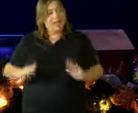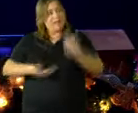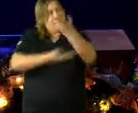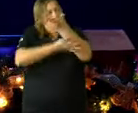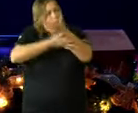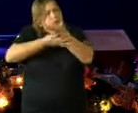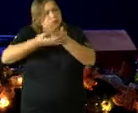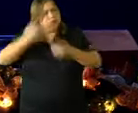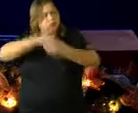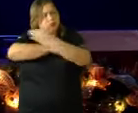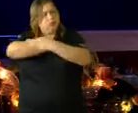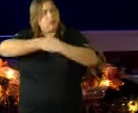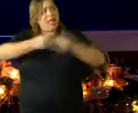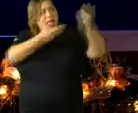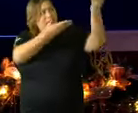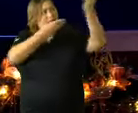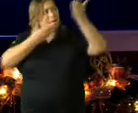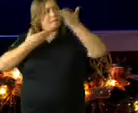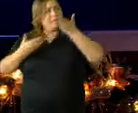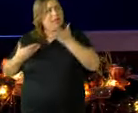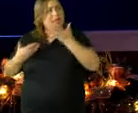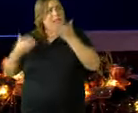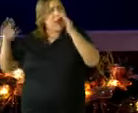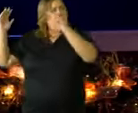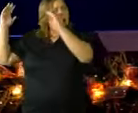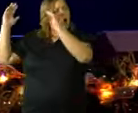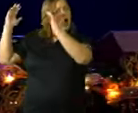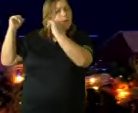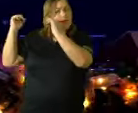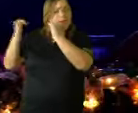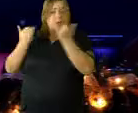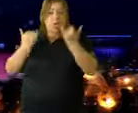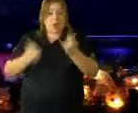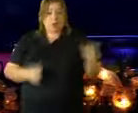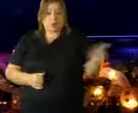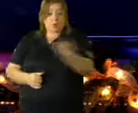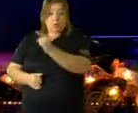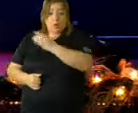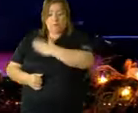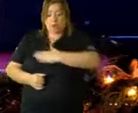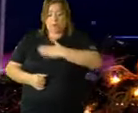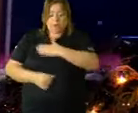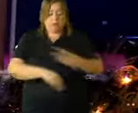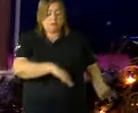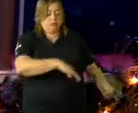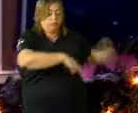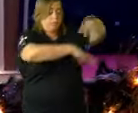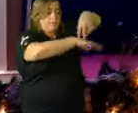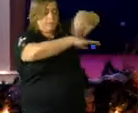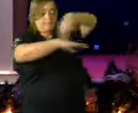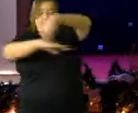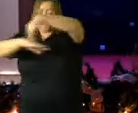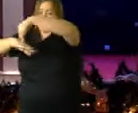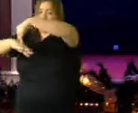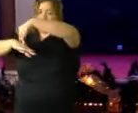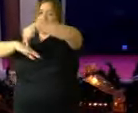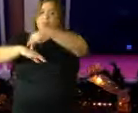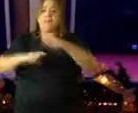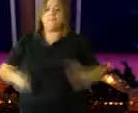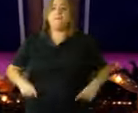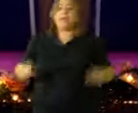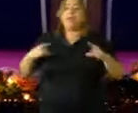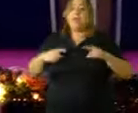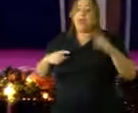hay esperanza. Póngase de pie en esta hora. Vivir por fe. Gracias, Jesús.